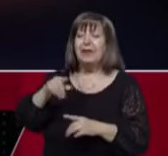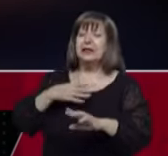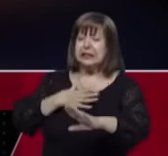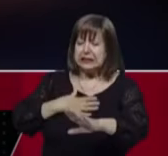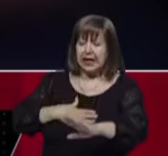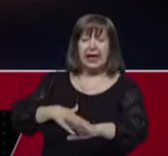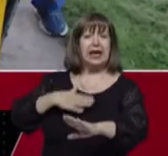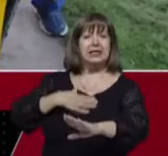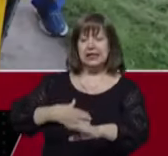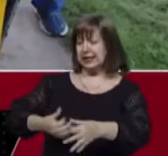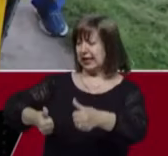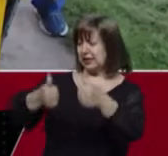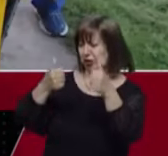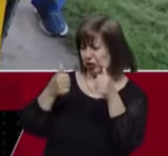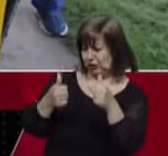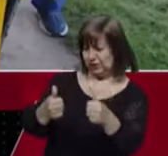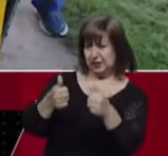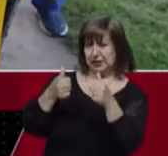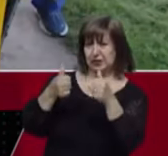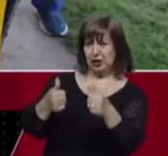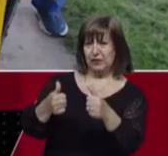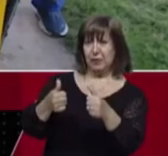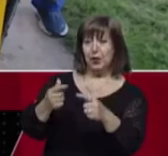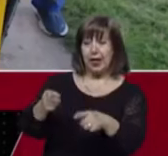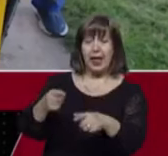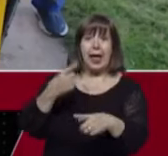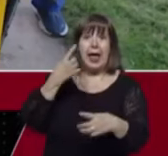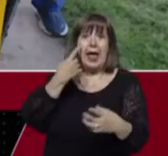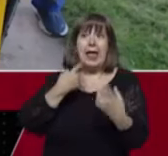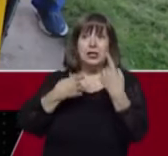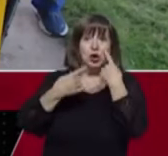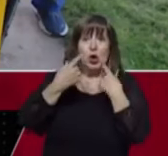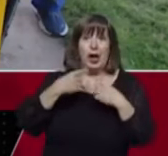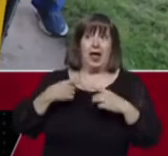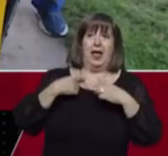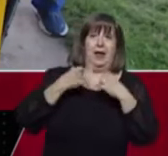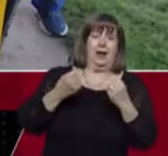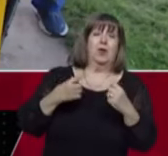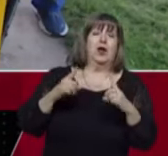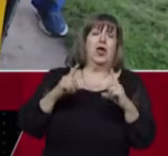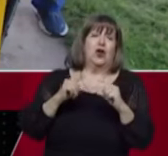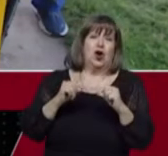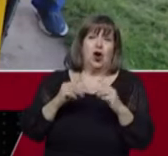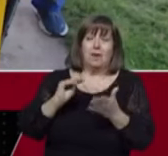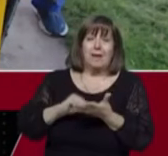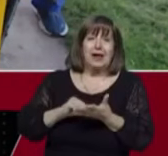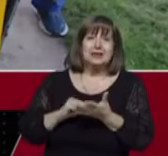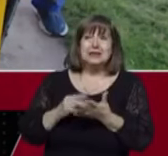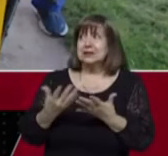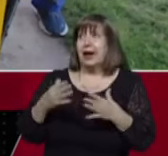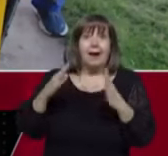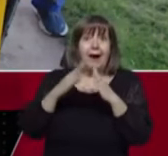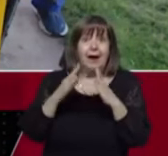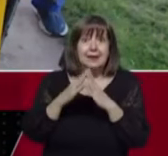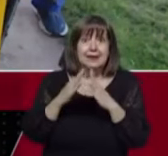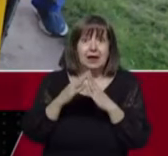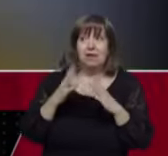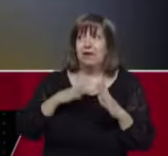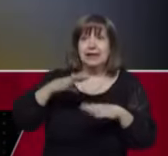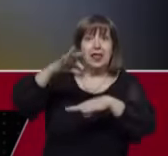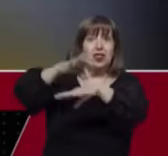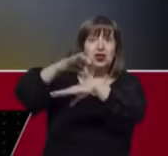todo bien, porque la chica muy angustiada por la situación, por el dolor que sentía, y bueno, había que de una u otra